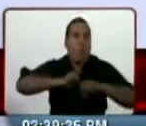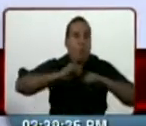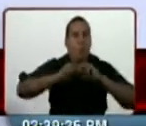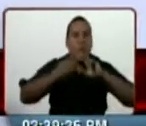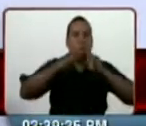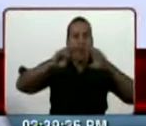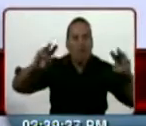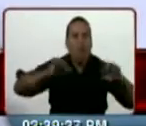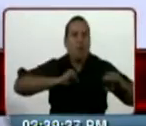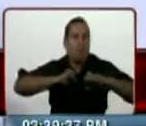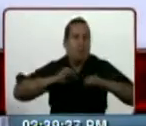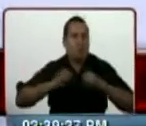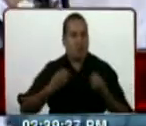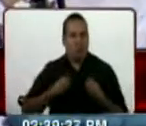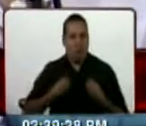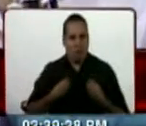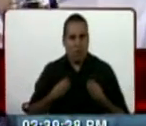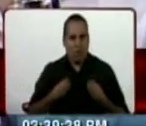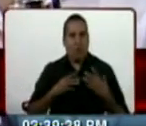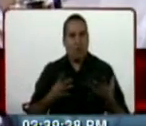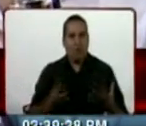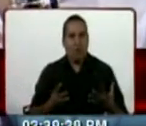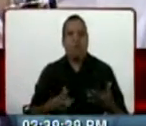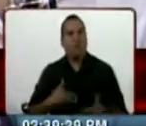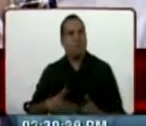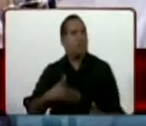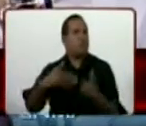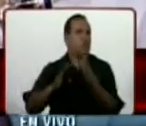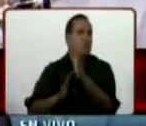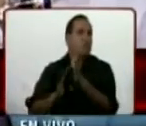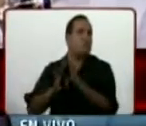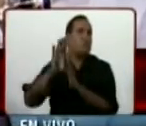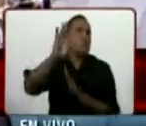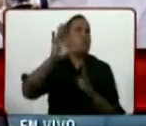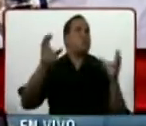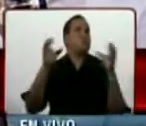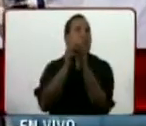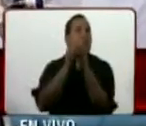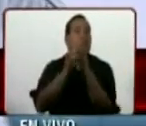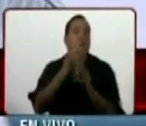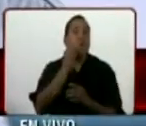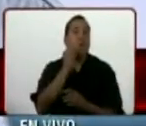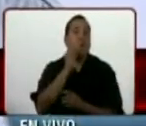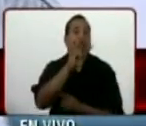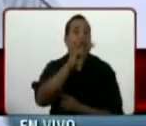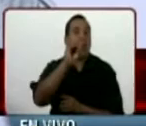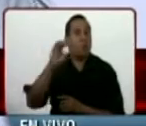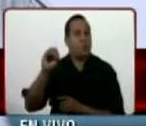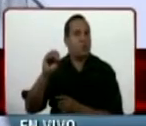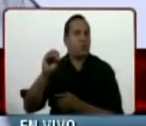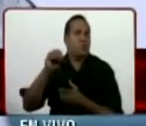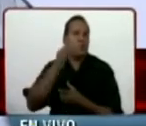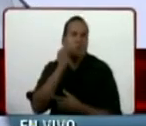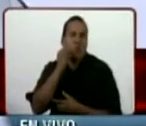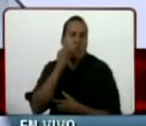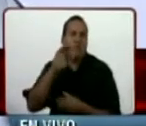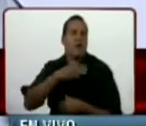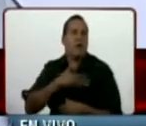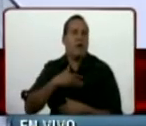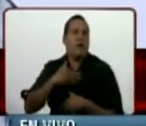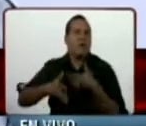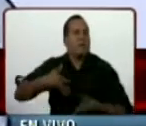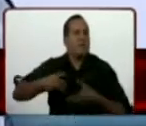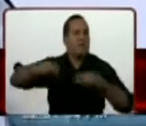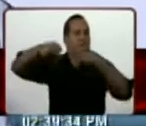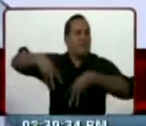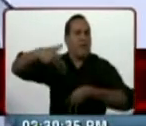lograr. Ya han subido a 400 las propuestas de grupos de muchachos que están en la violencia, que quieren venir a desarmarse